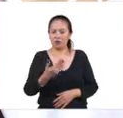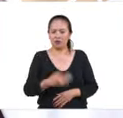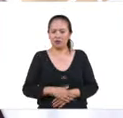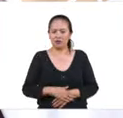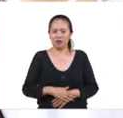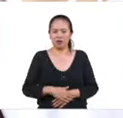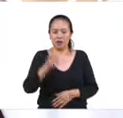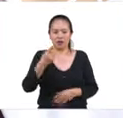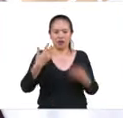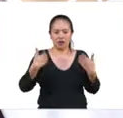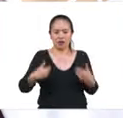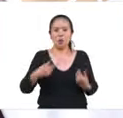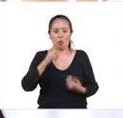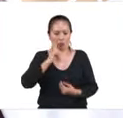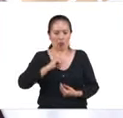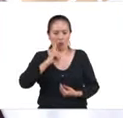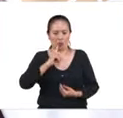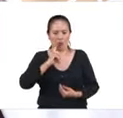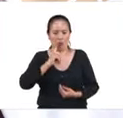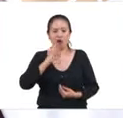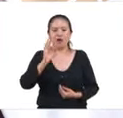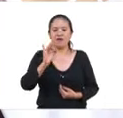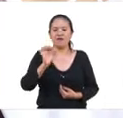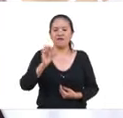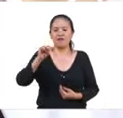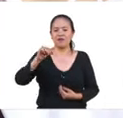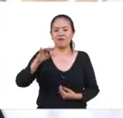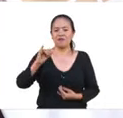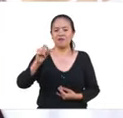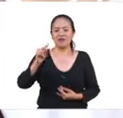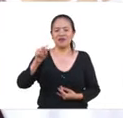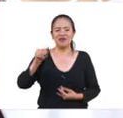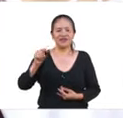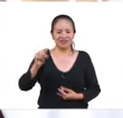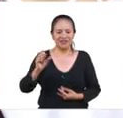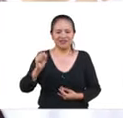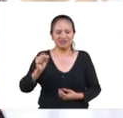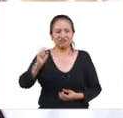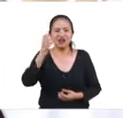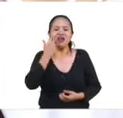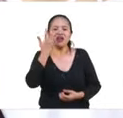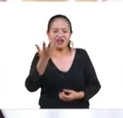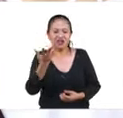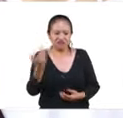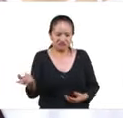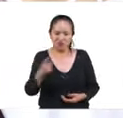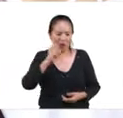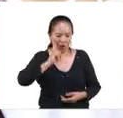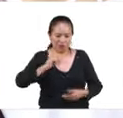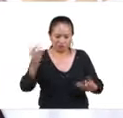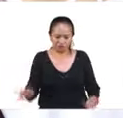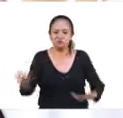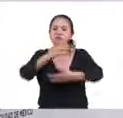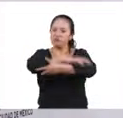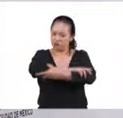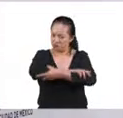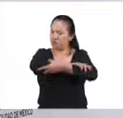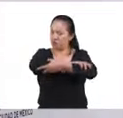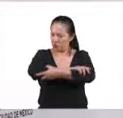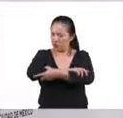Ellas a sí mismas se llaman feministas, que defienden sus derechos, se solidarizan con quien está